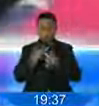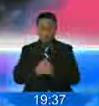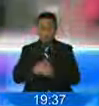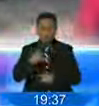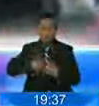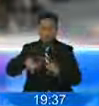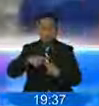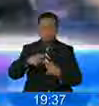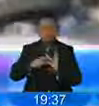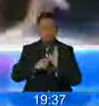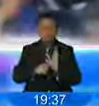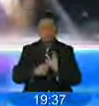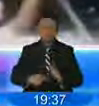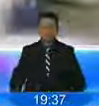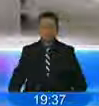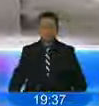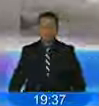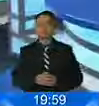el Comercio TV.